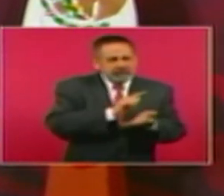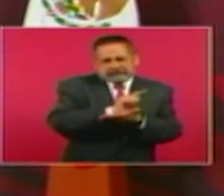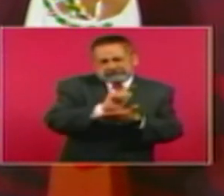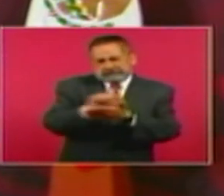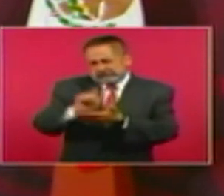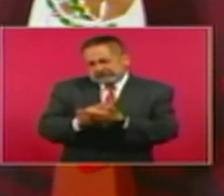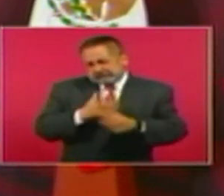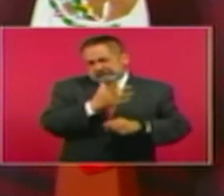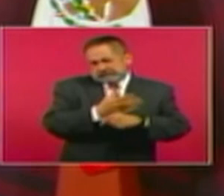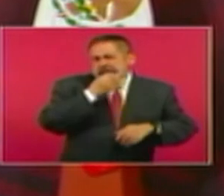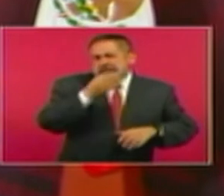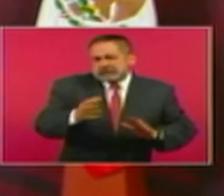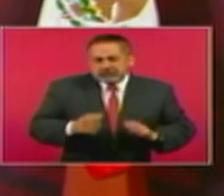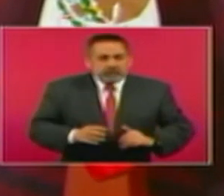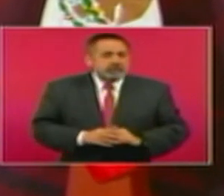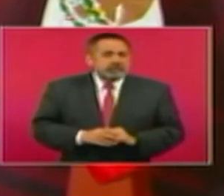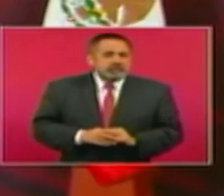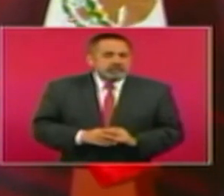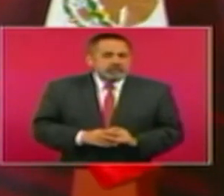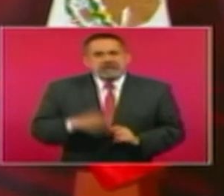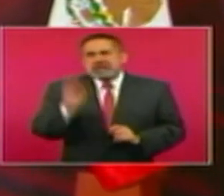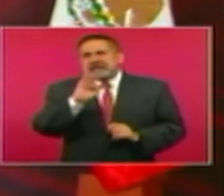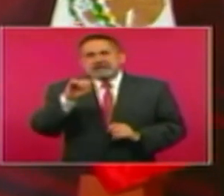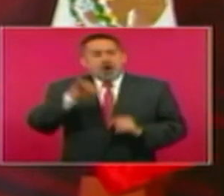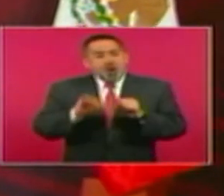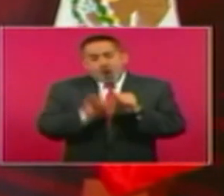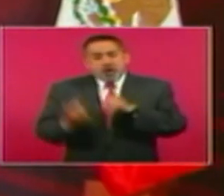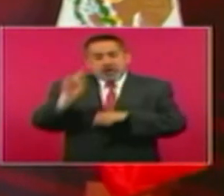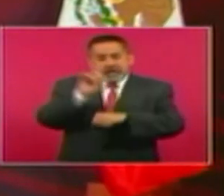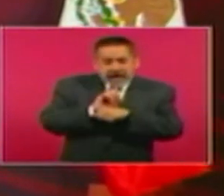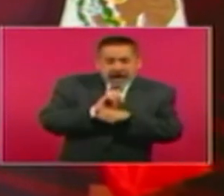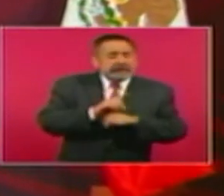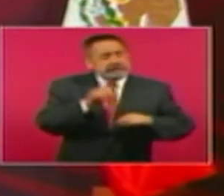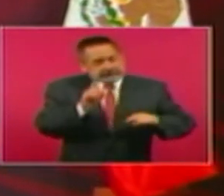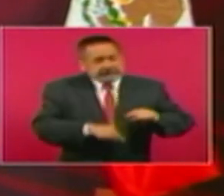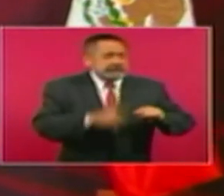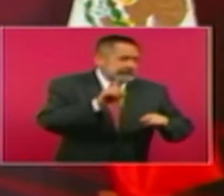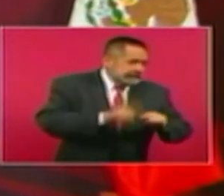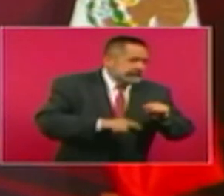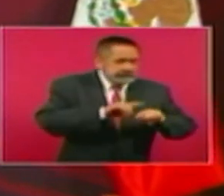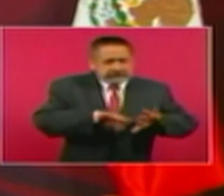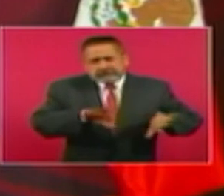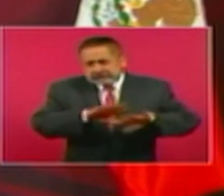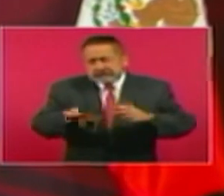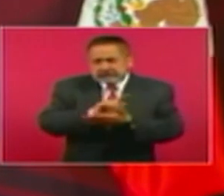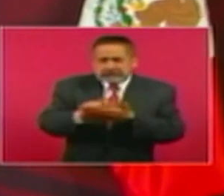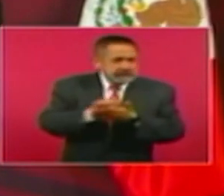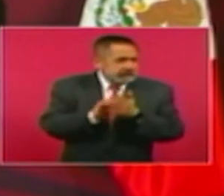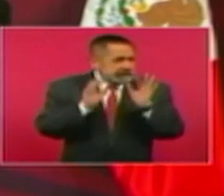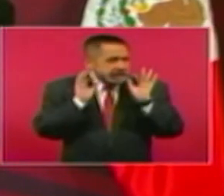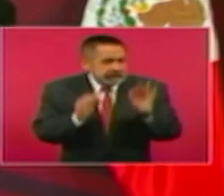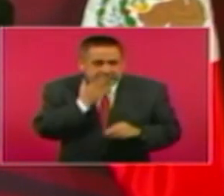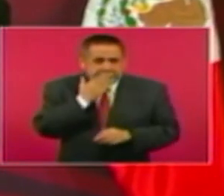precisamente también lo que pudo ocurrir con relación al enfrentamiento con las autoridades durante la ejecución de este operativo, que